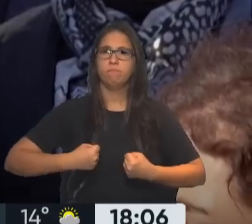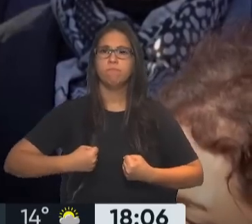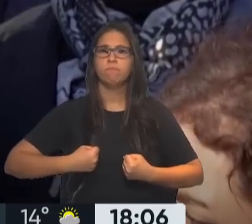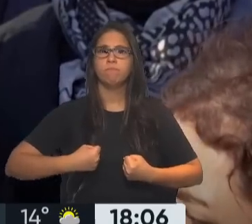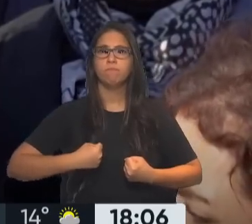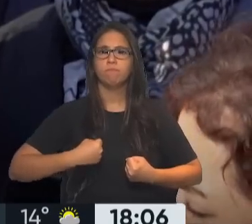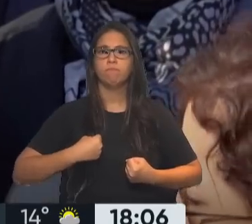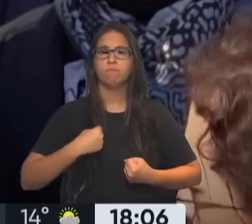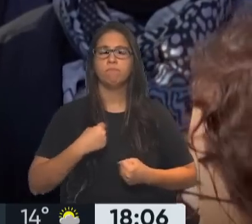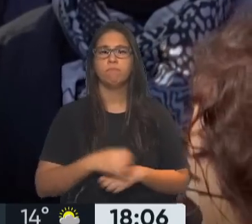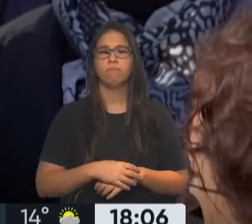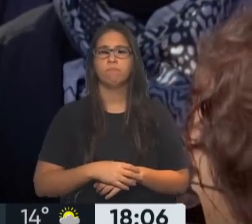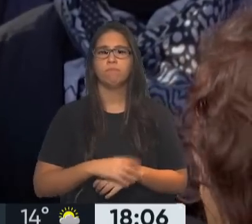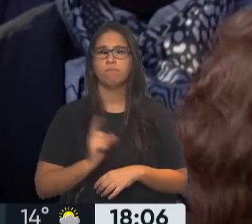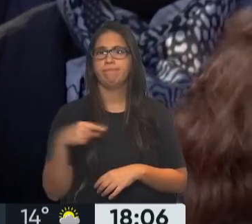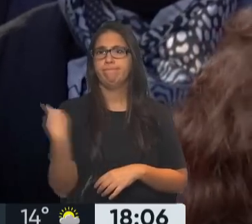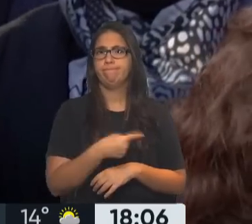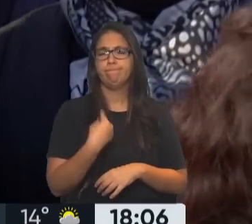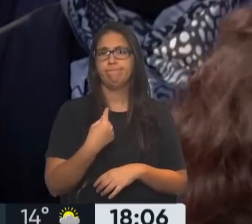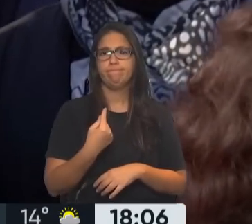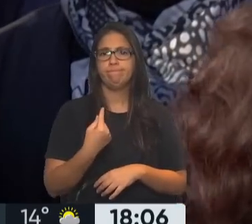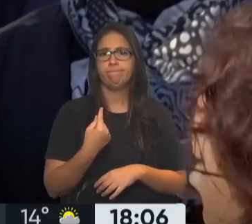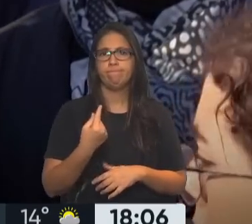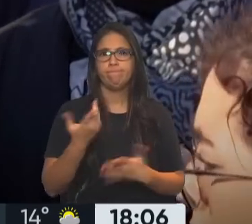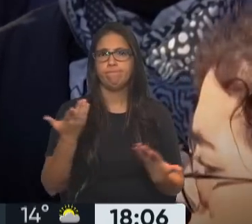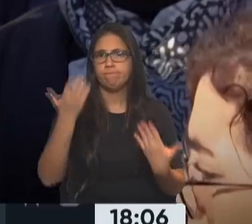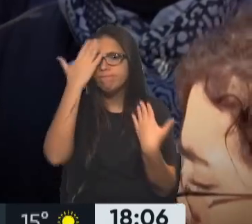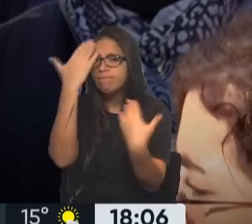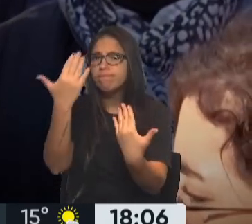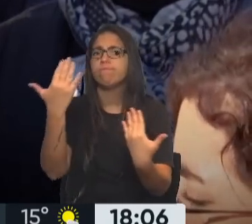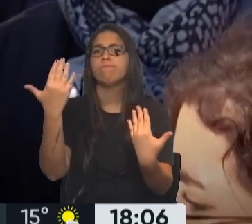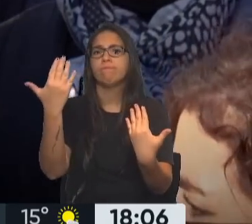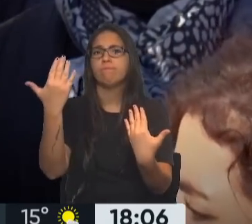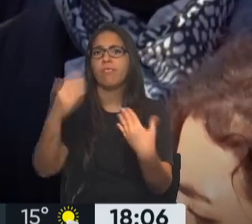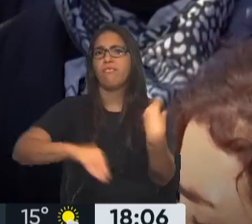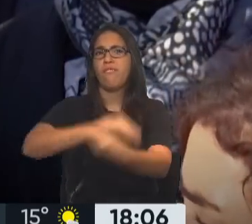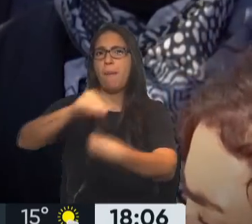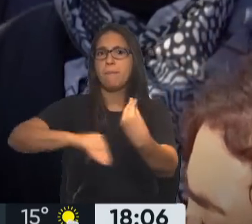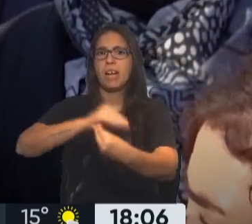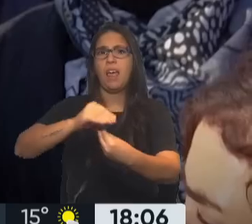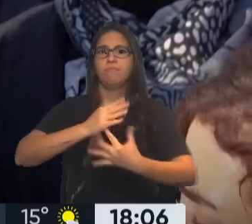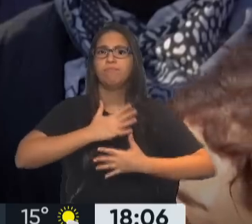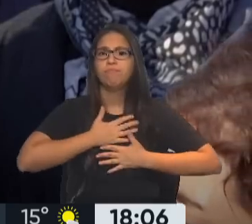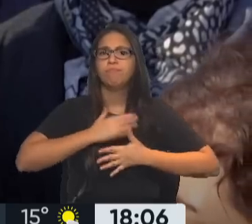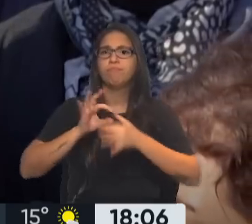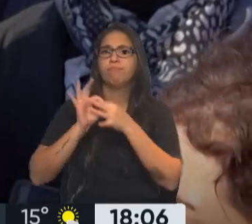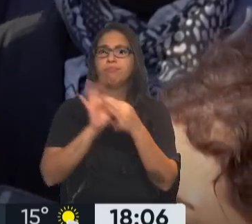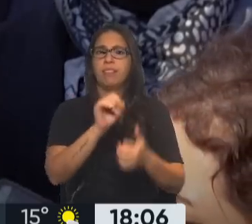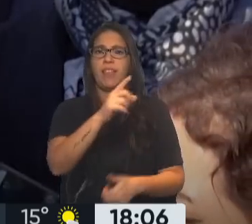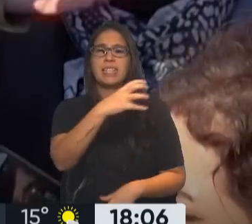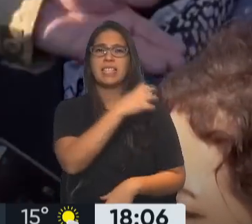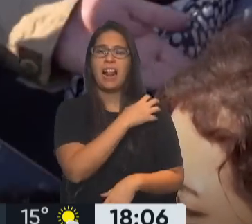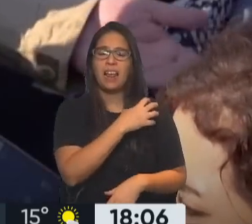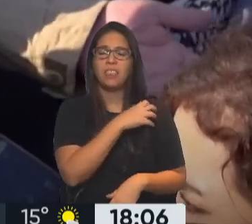queremos entregarle nuestras más sinceras condolencias a las familias y seres queridos del sargento Carlos